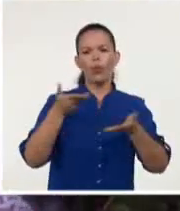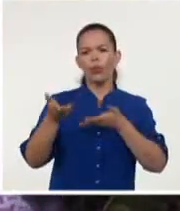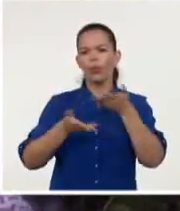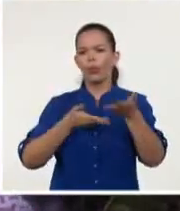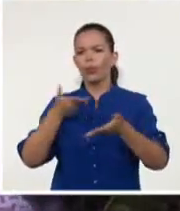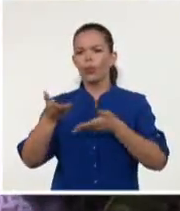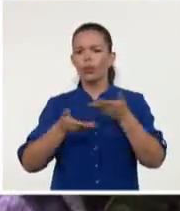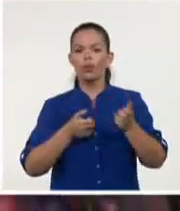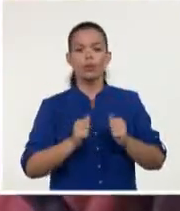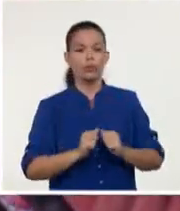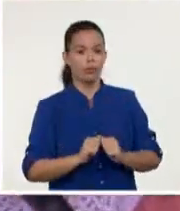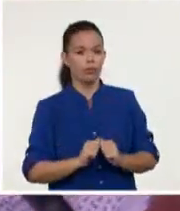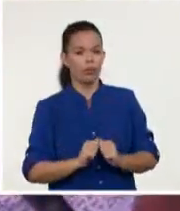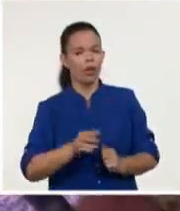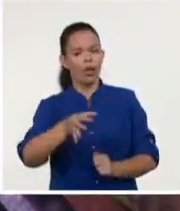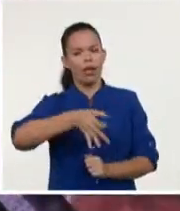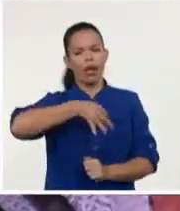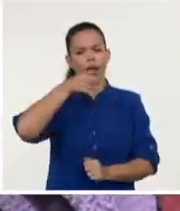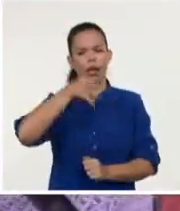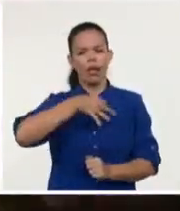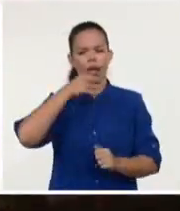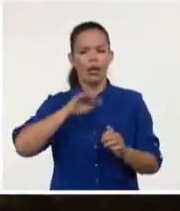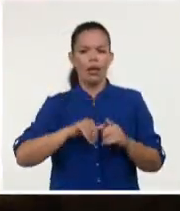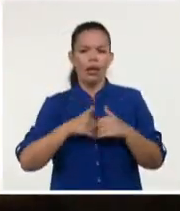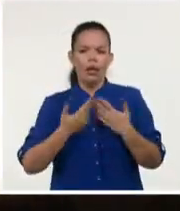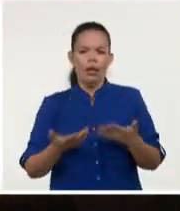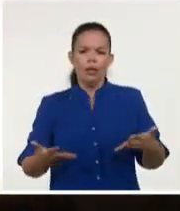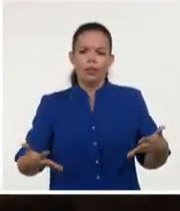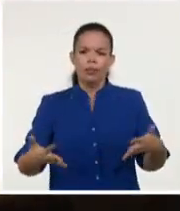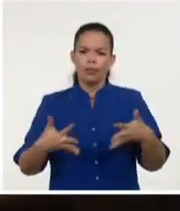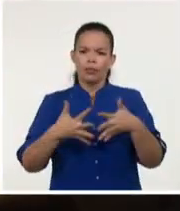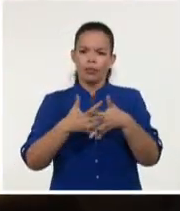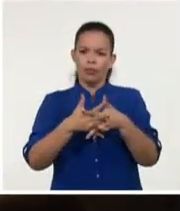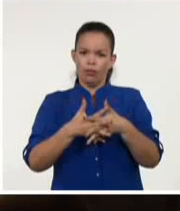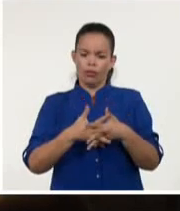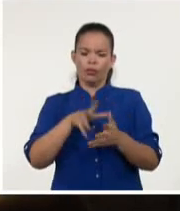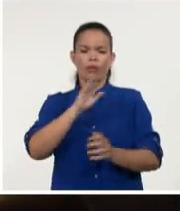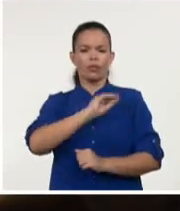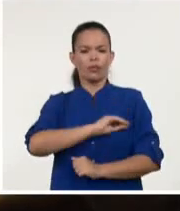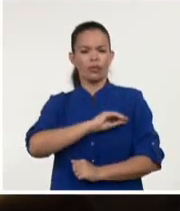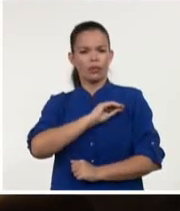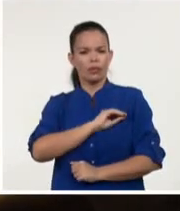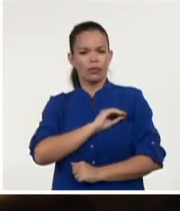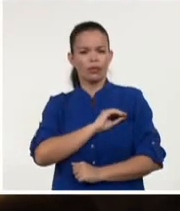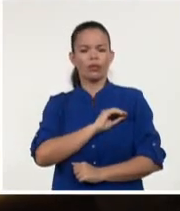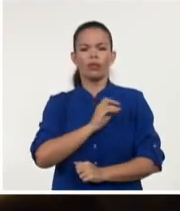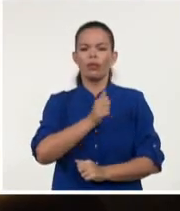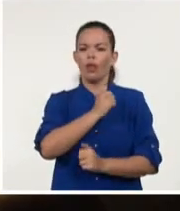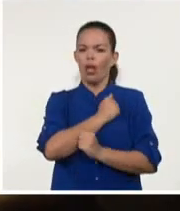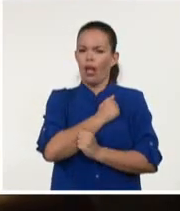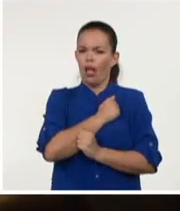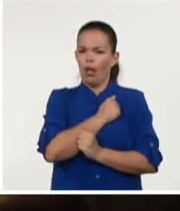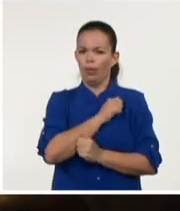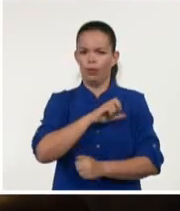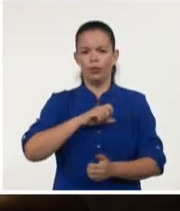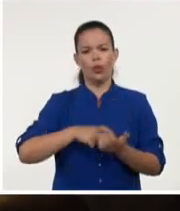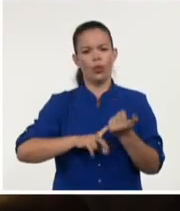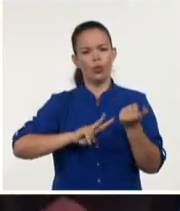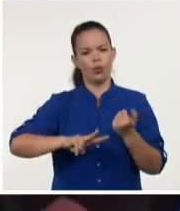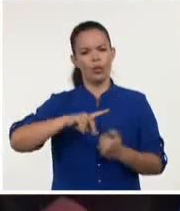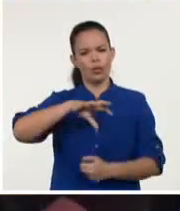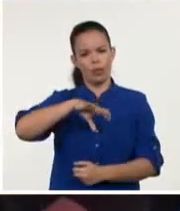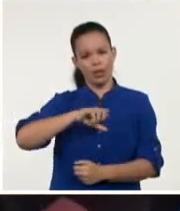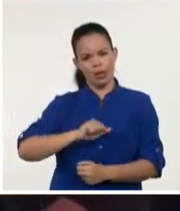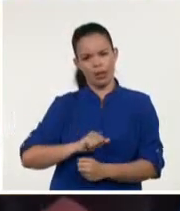más cercanos, comentó acerca de los lazos sentimentales que lo unen a esta tierra pinera, que aún sin nacer